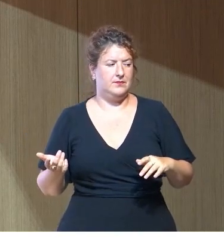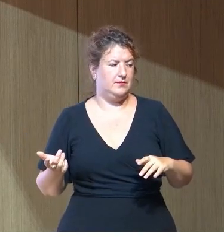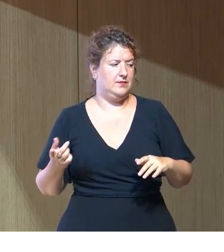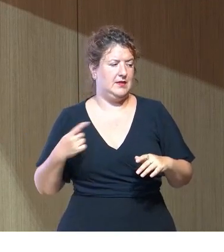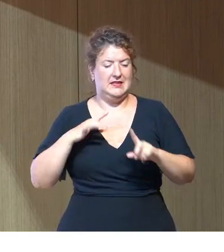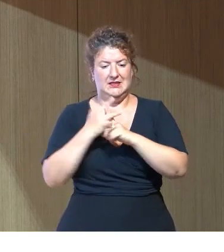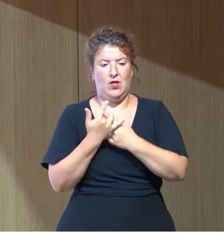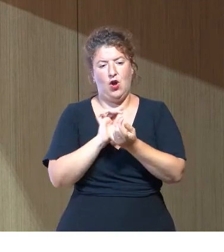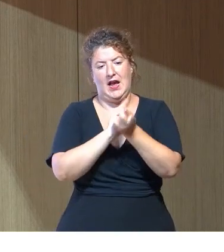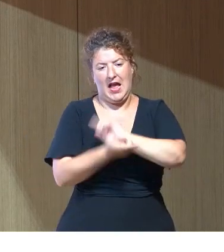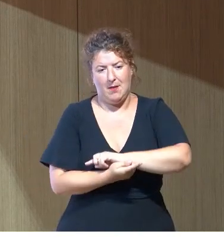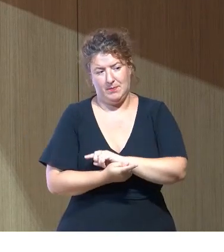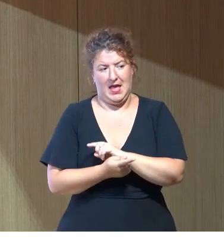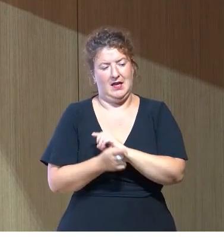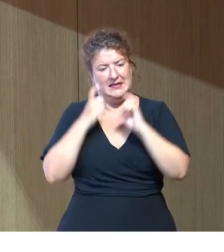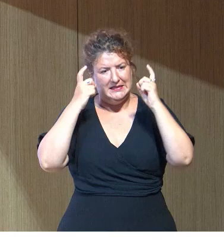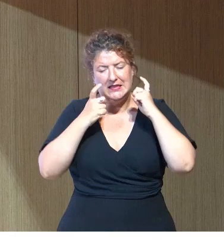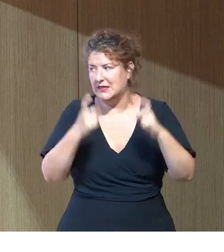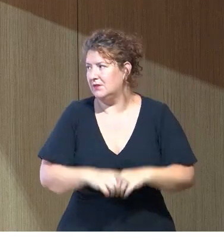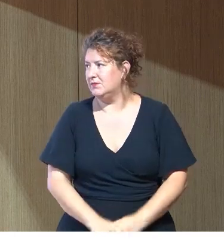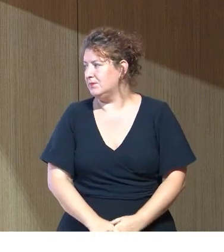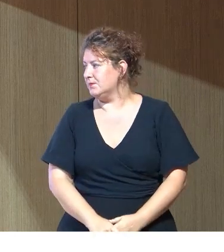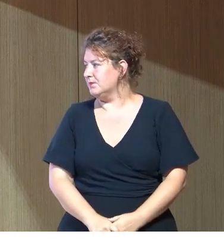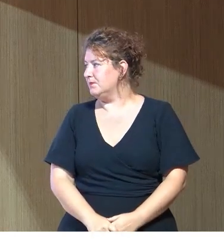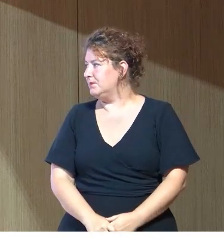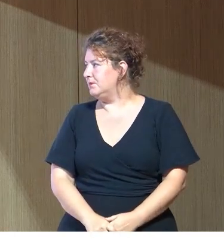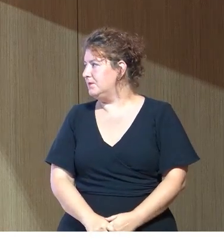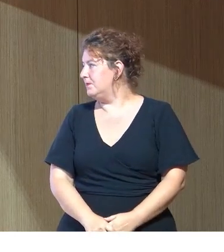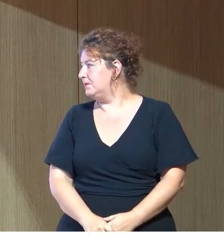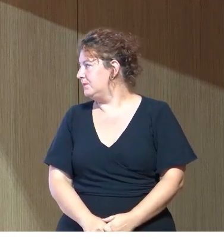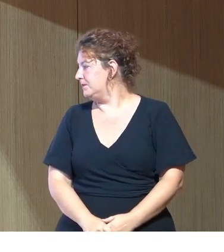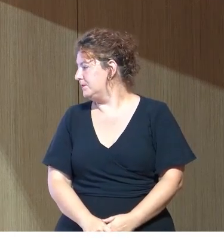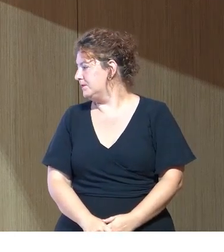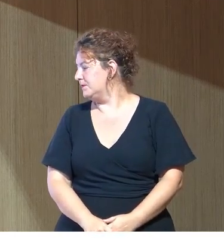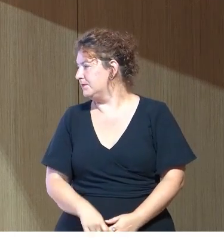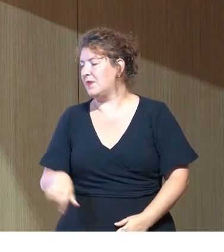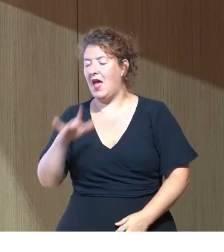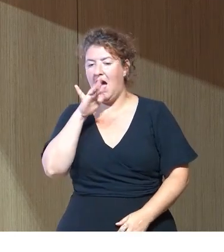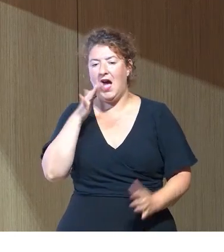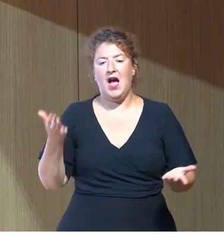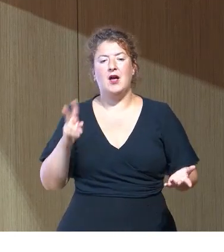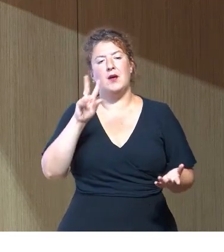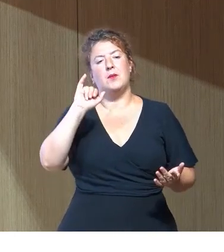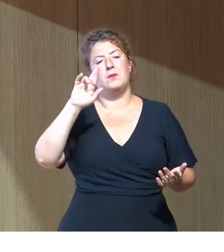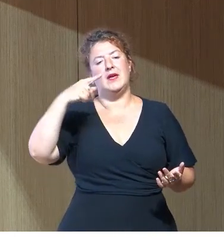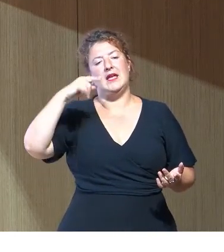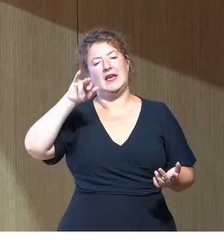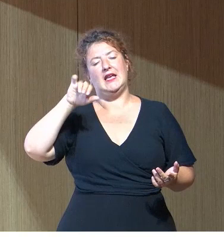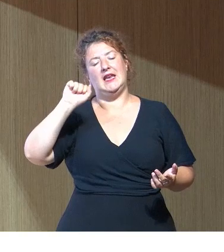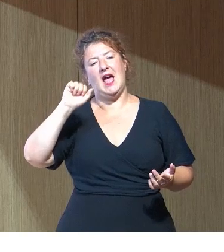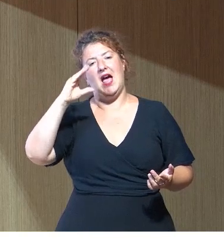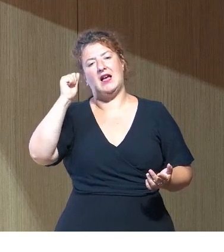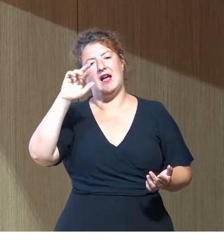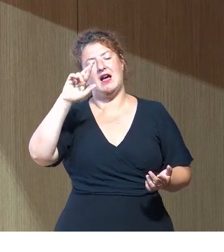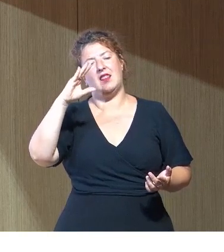situación Bueno ahora vamos a tener un momento para escuchar a Virginia carcedo secretaria